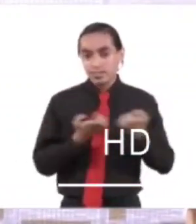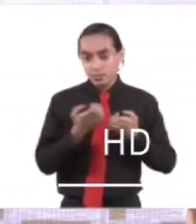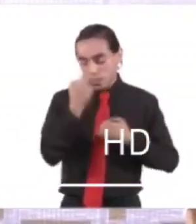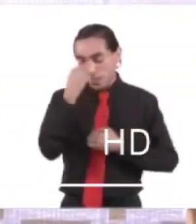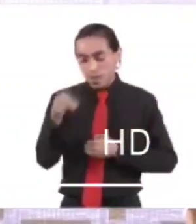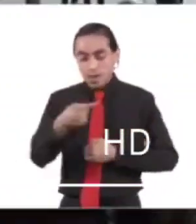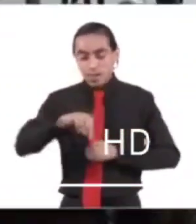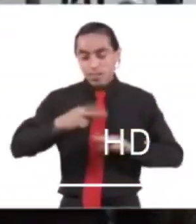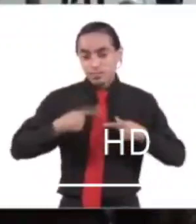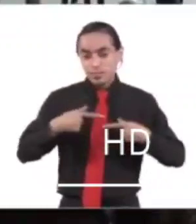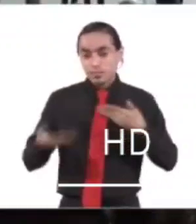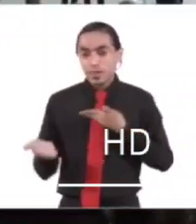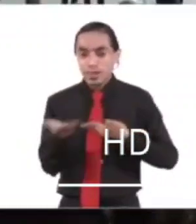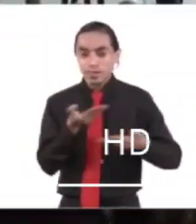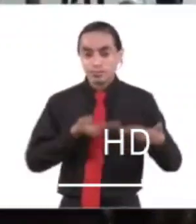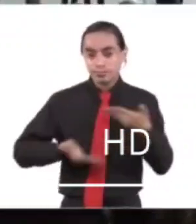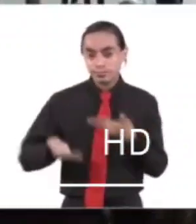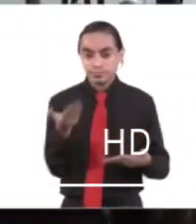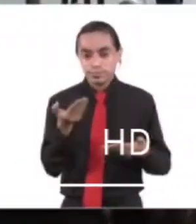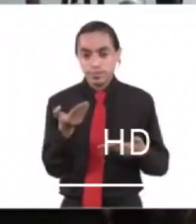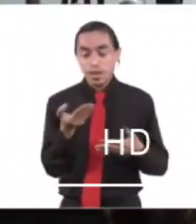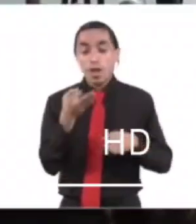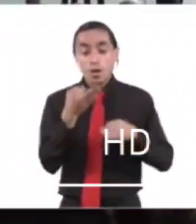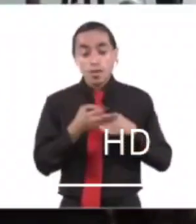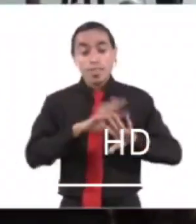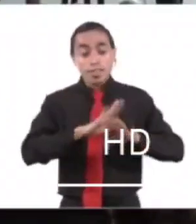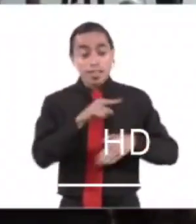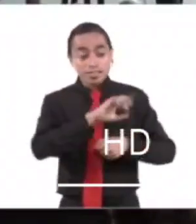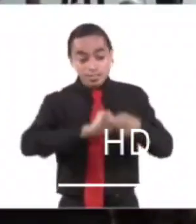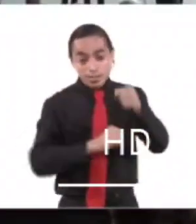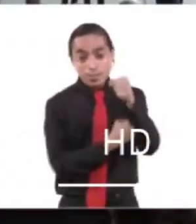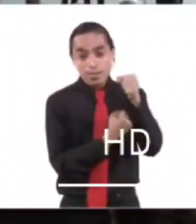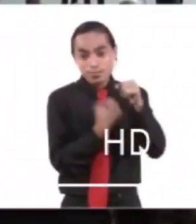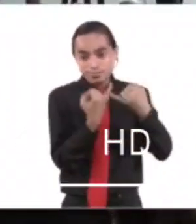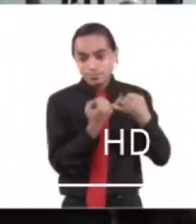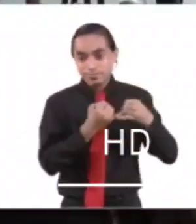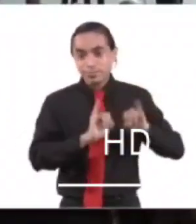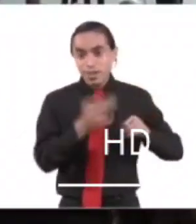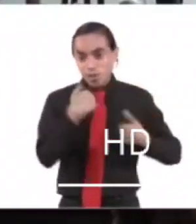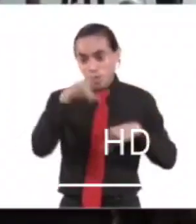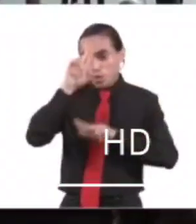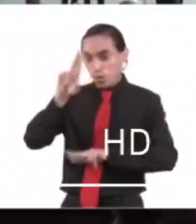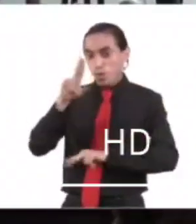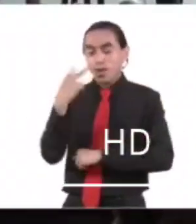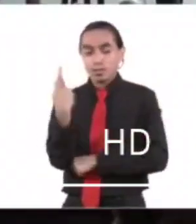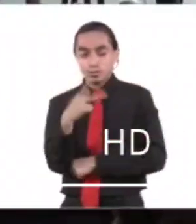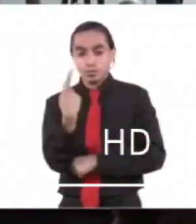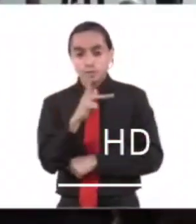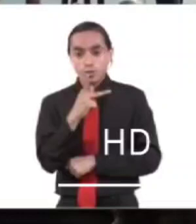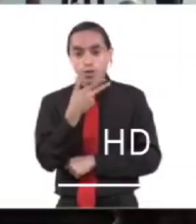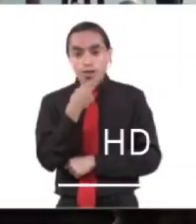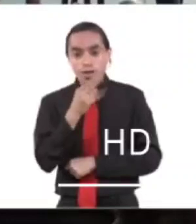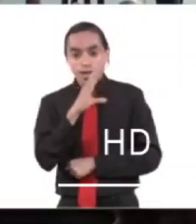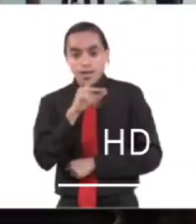convivencia, y que pues aquí estamos inaugurando en honor a Carlos Monsiváis, que lo último que se hubiera pensado